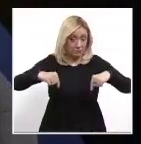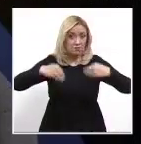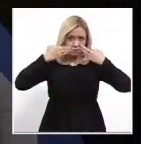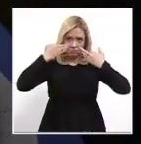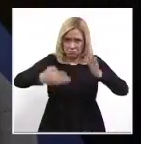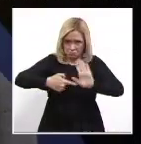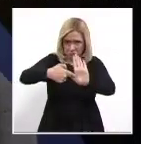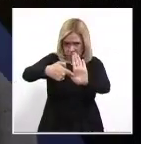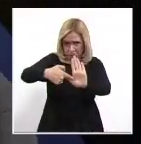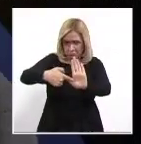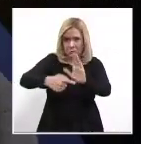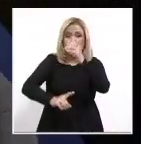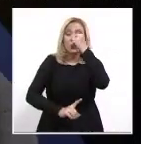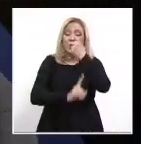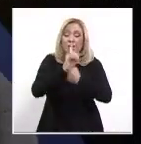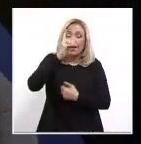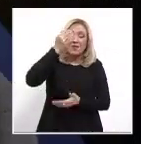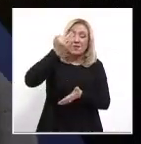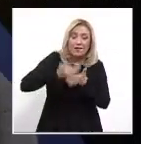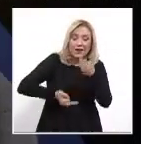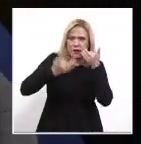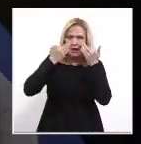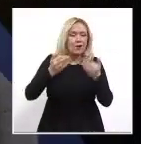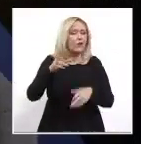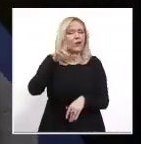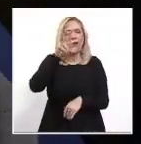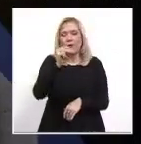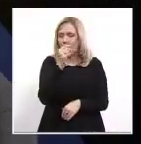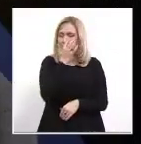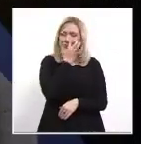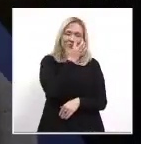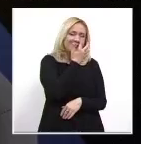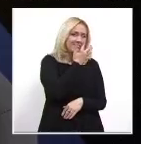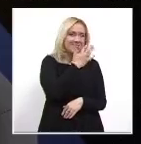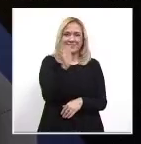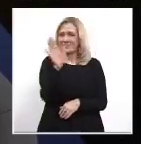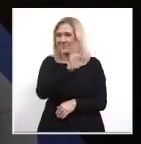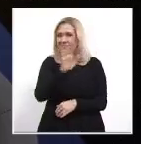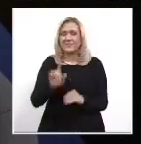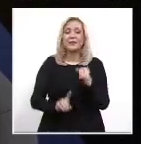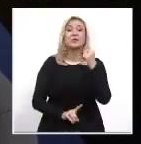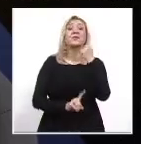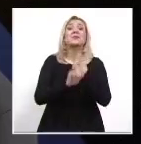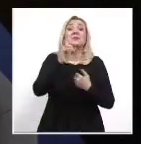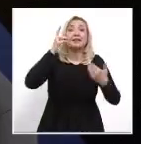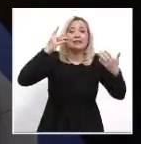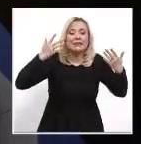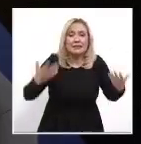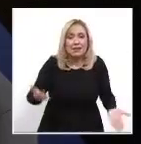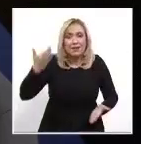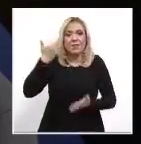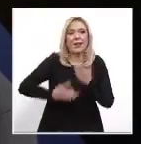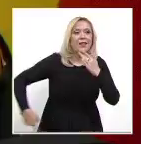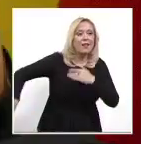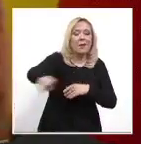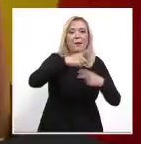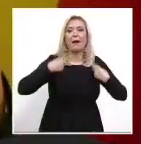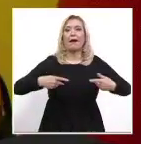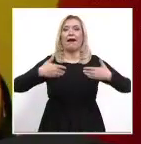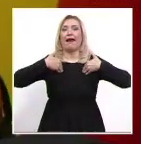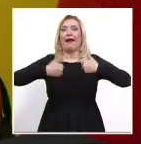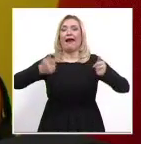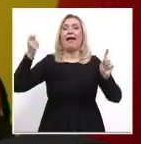El problema no es la falta de transparencia de la Corte en mi manera de ver. El problema es la falta de vinculación con la sociedad.